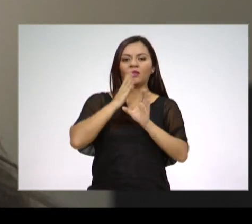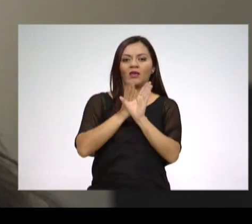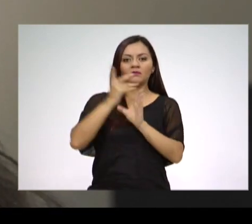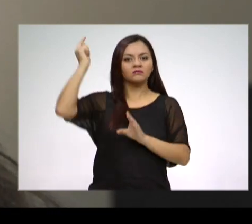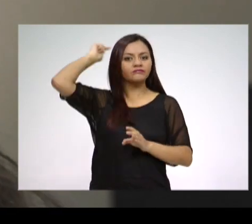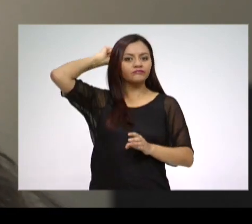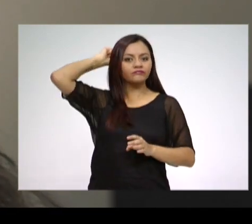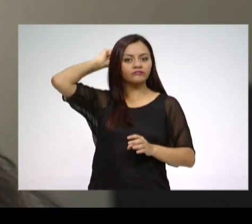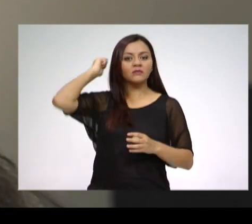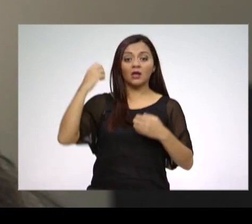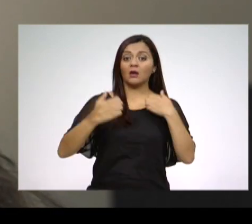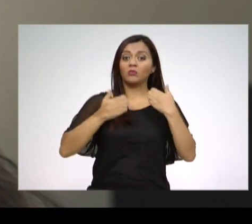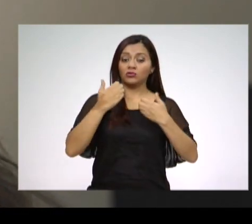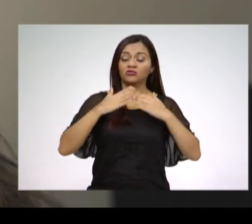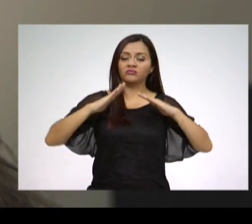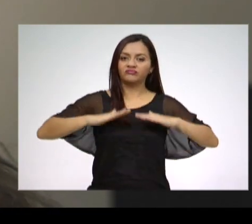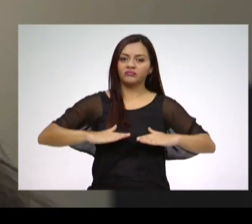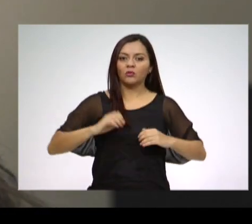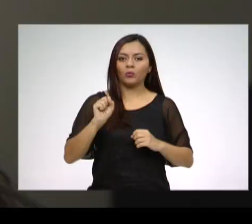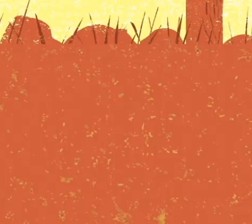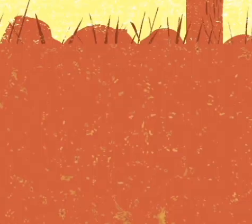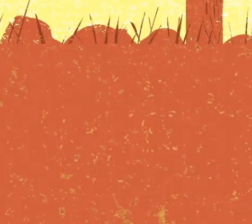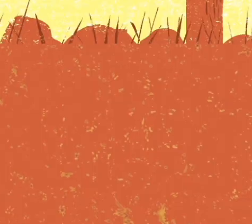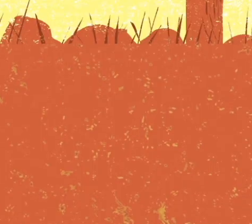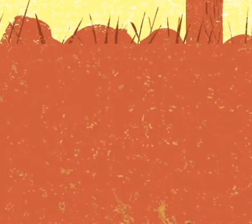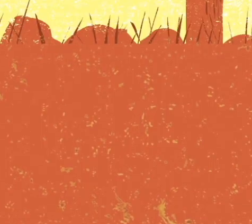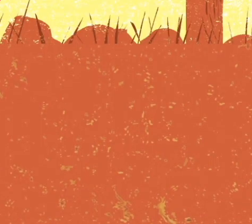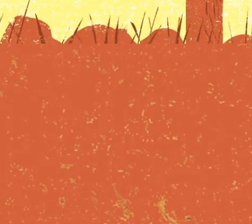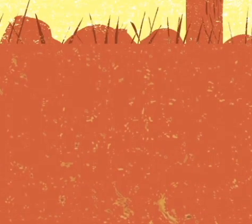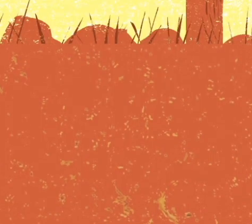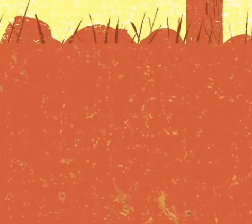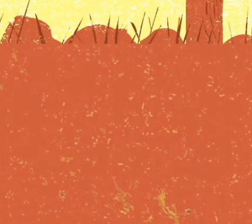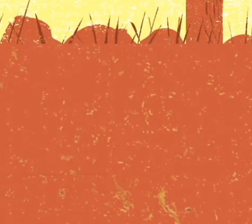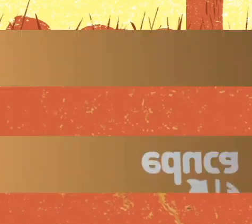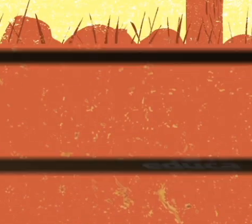¿sí? Emocionalmente más débil.